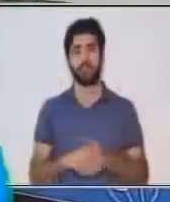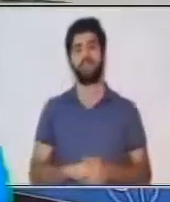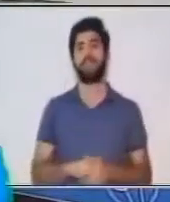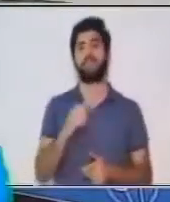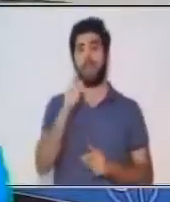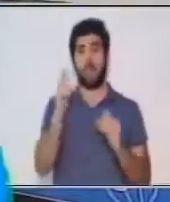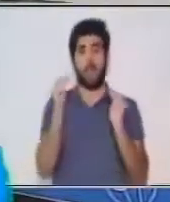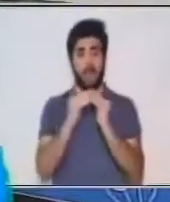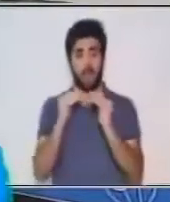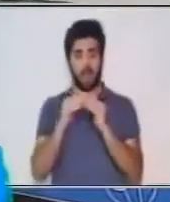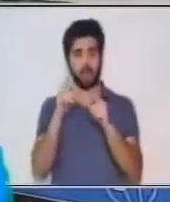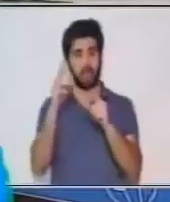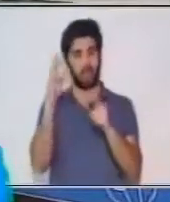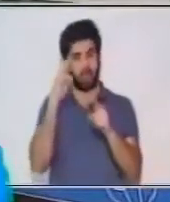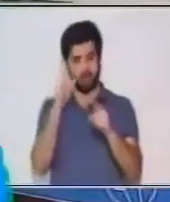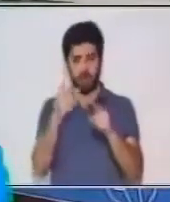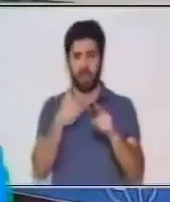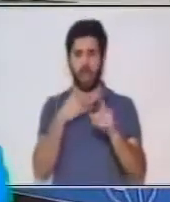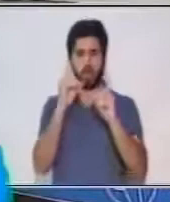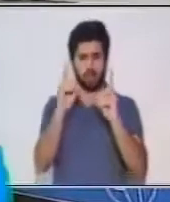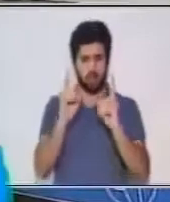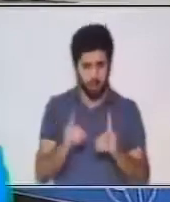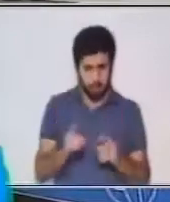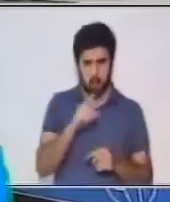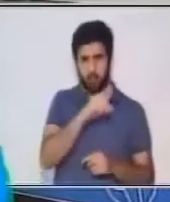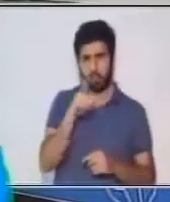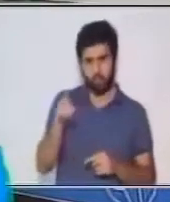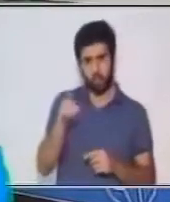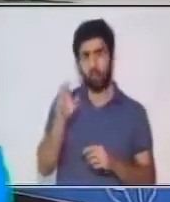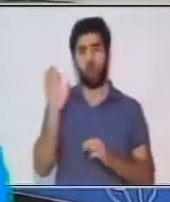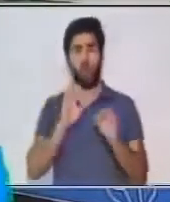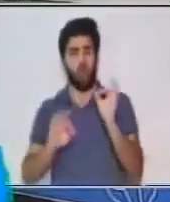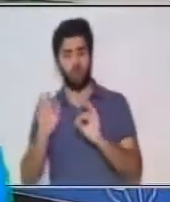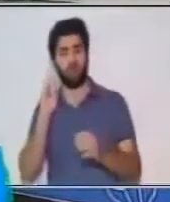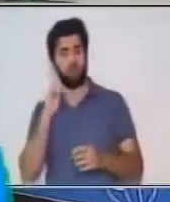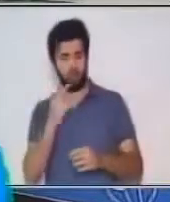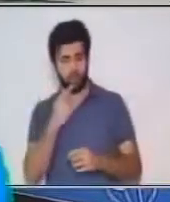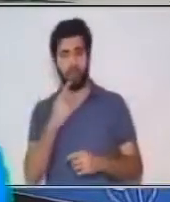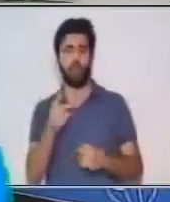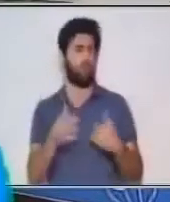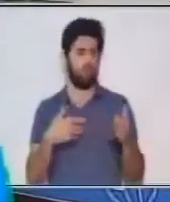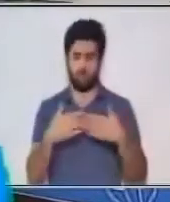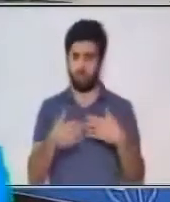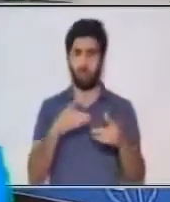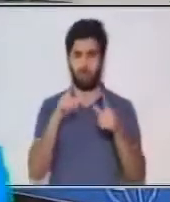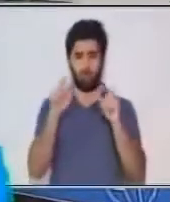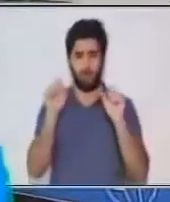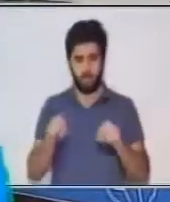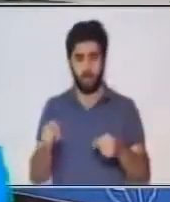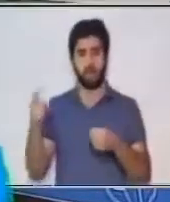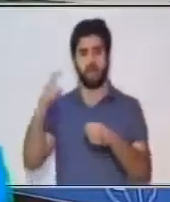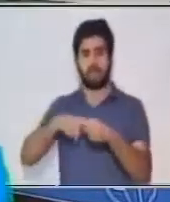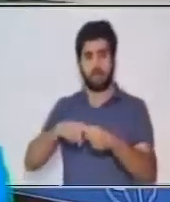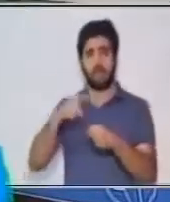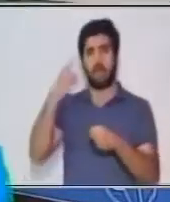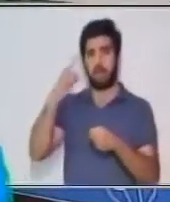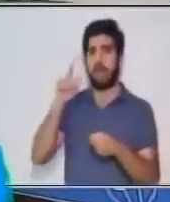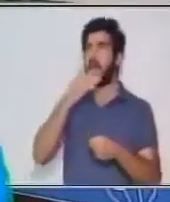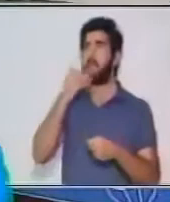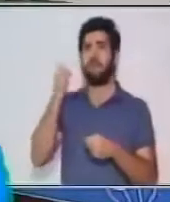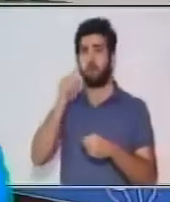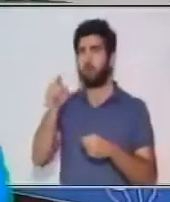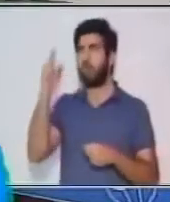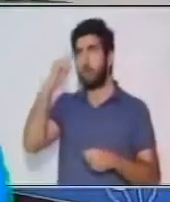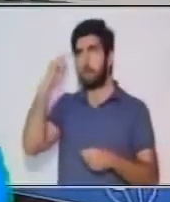alguna persona con discapacidad, este tema le ayudará a ejercitar habilidades y destrezas como memoria,